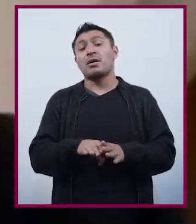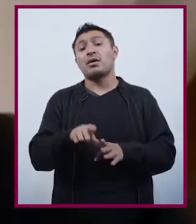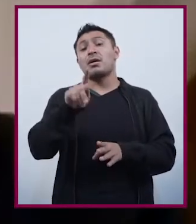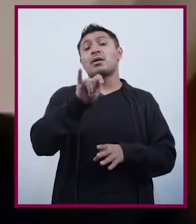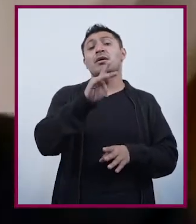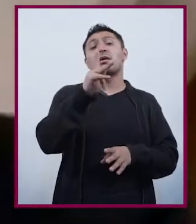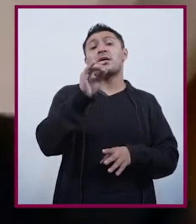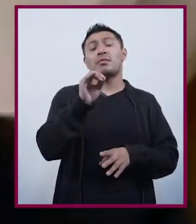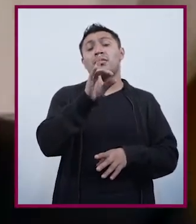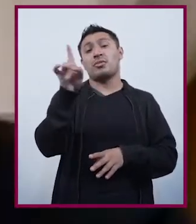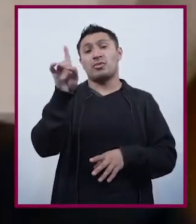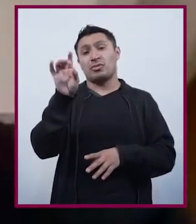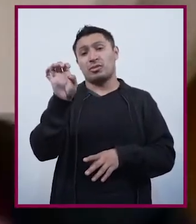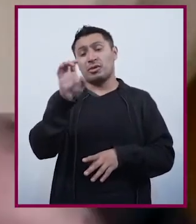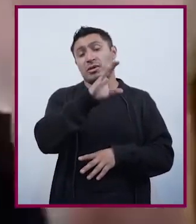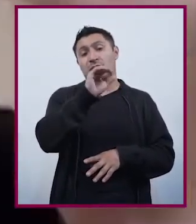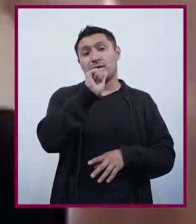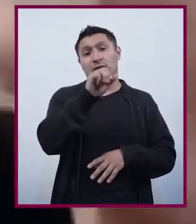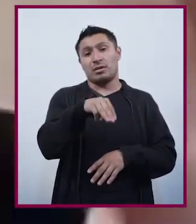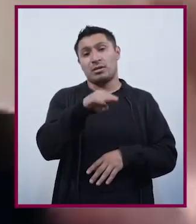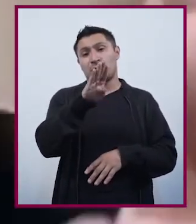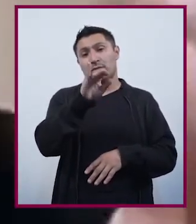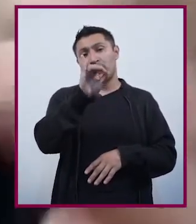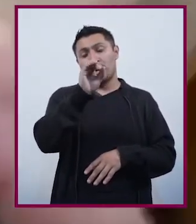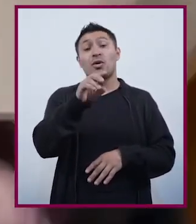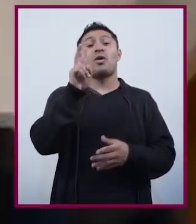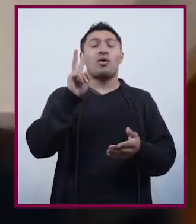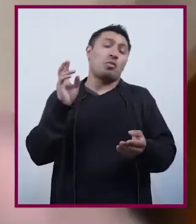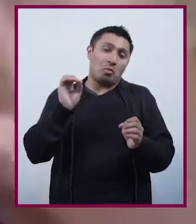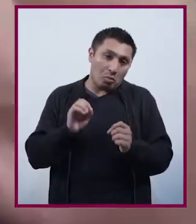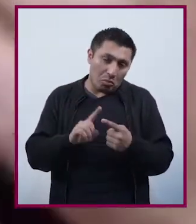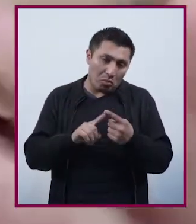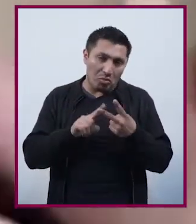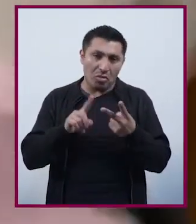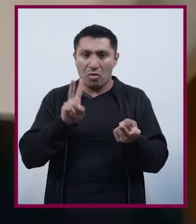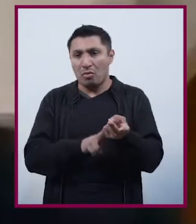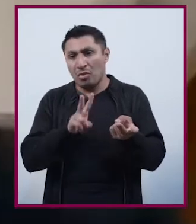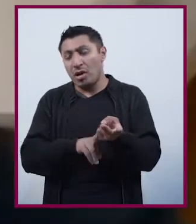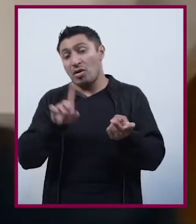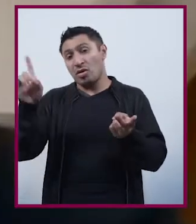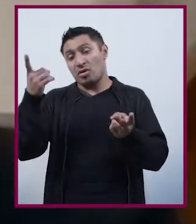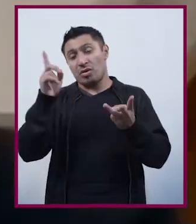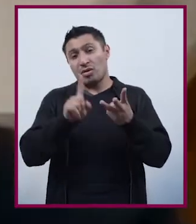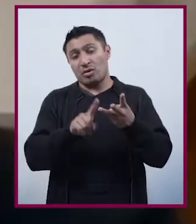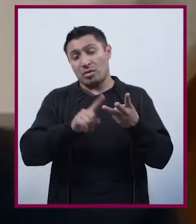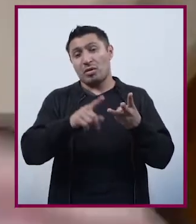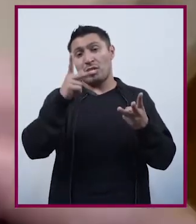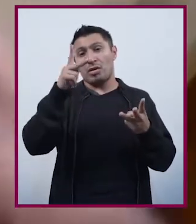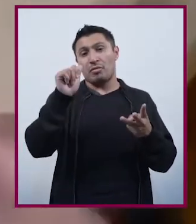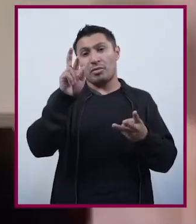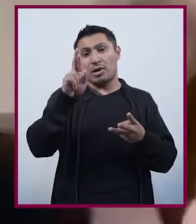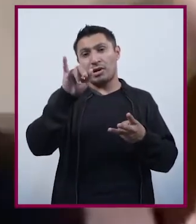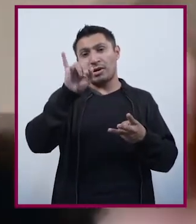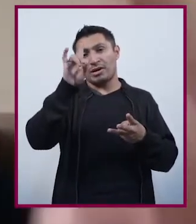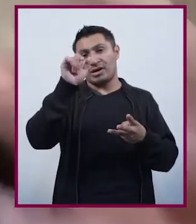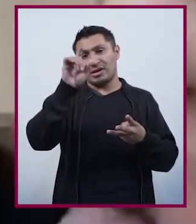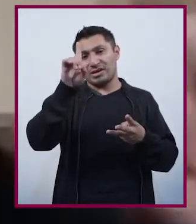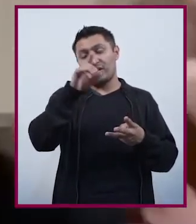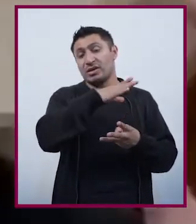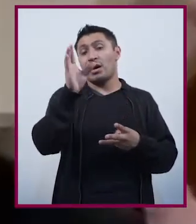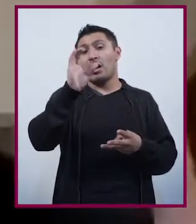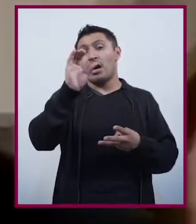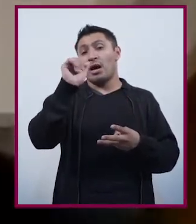como el tipo de cambio o el valor del dólar o la paridad cambiaria. Entonces es también